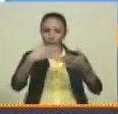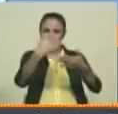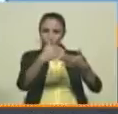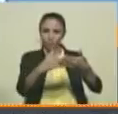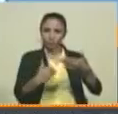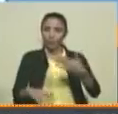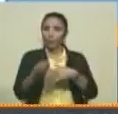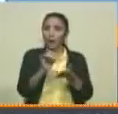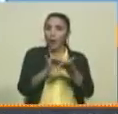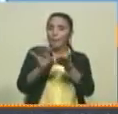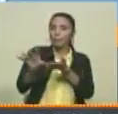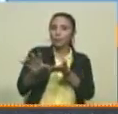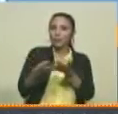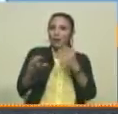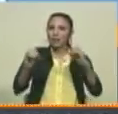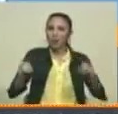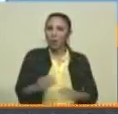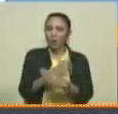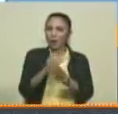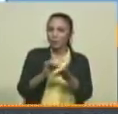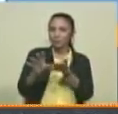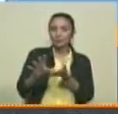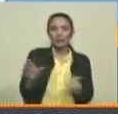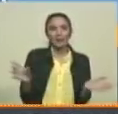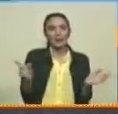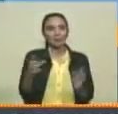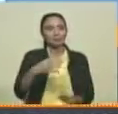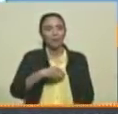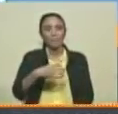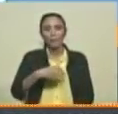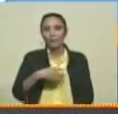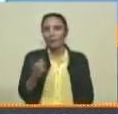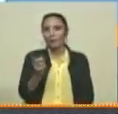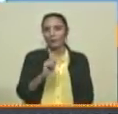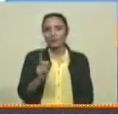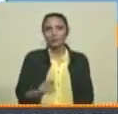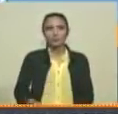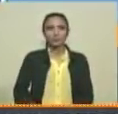para expulsarnos de la OEA y no lo lograron.